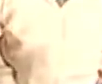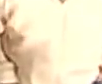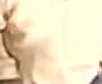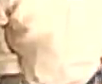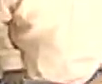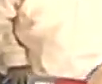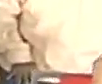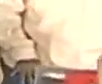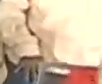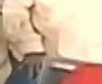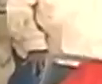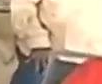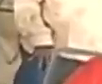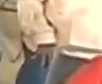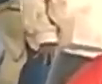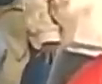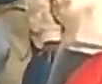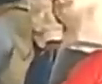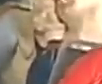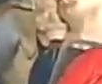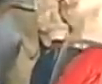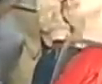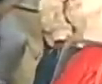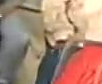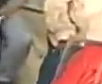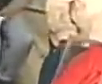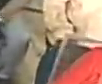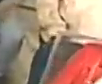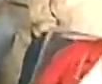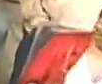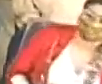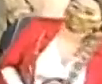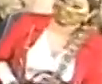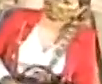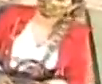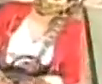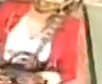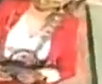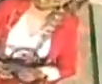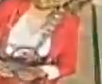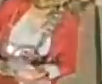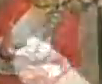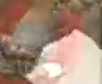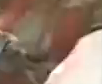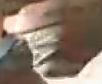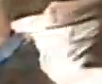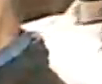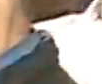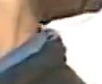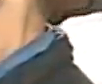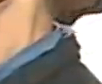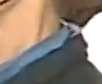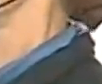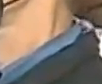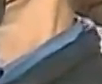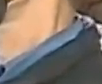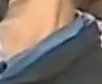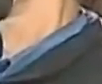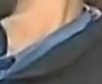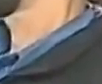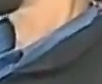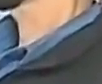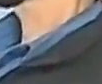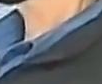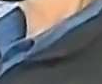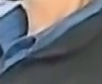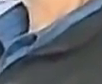y una en segunda discusión. ...y diputados de la patria venezolana, de la gloriosa brigada 256,